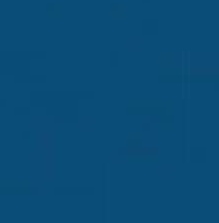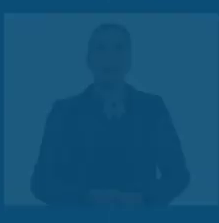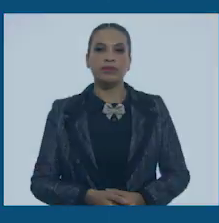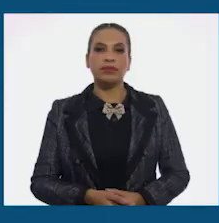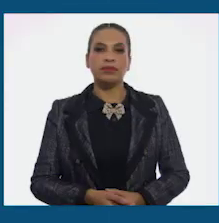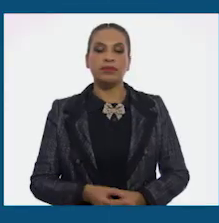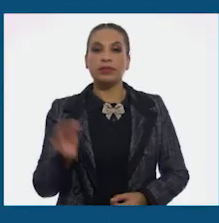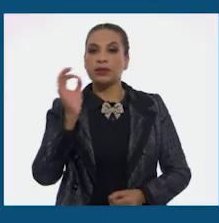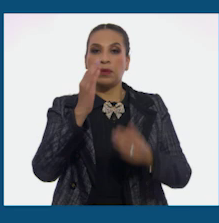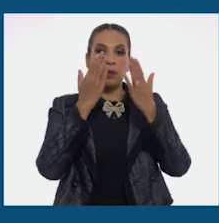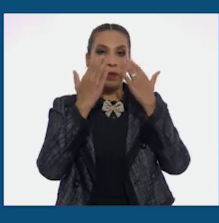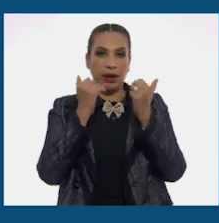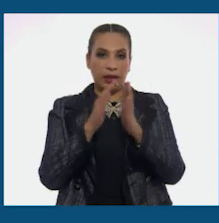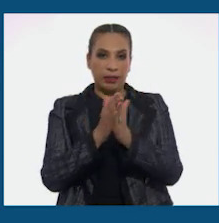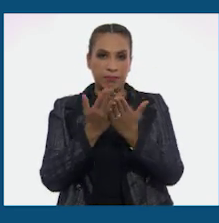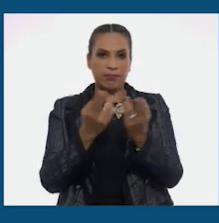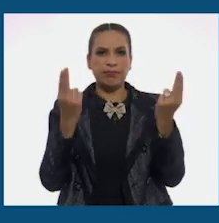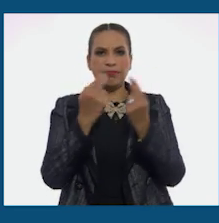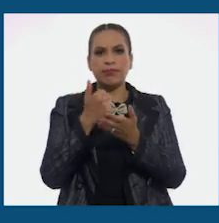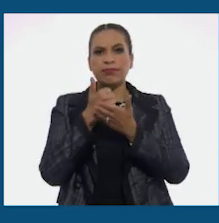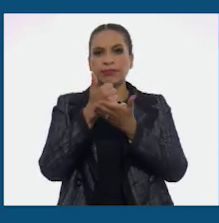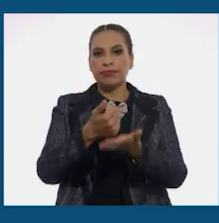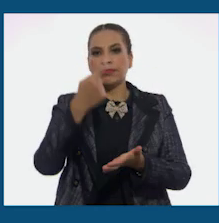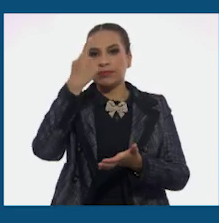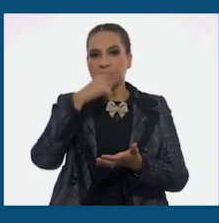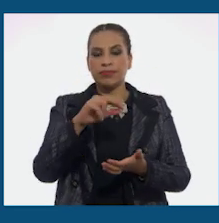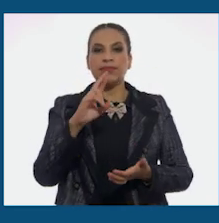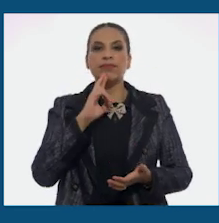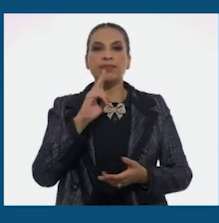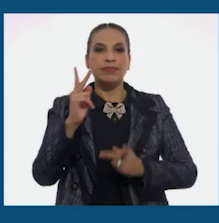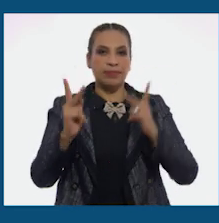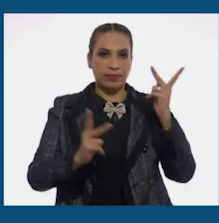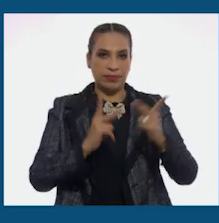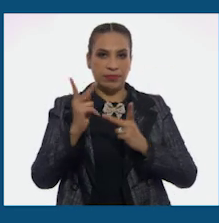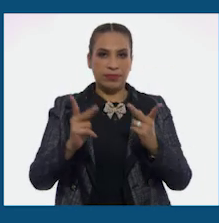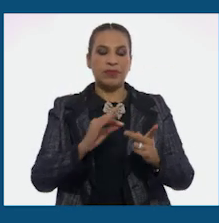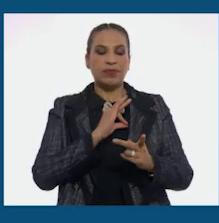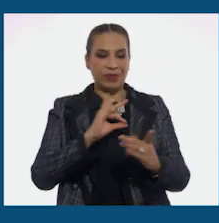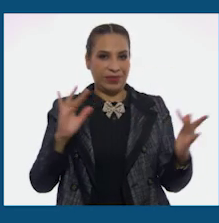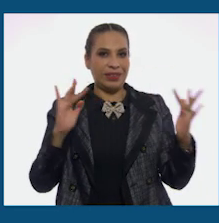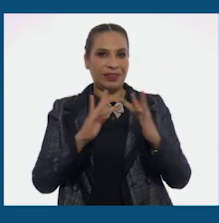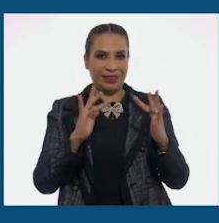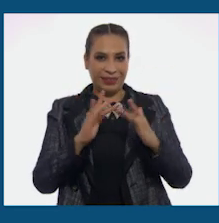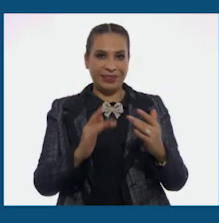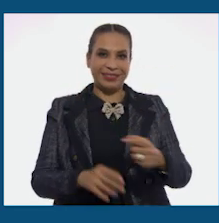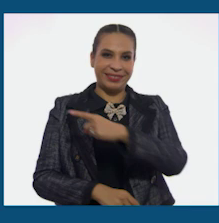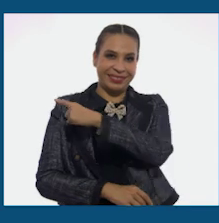Si no tienes el libro de texto o necesitas ayuda para responder las preguntas, contáctanos.